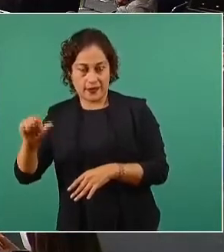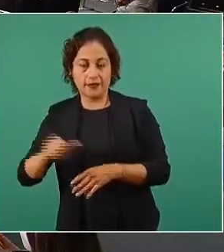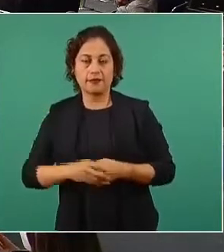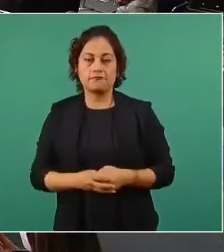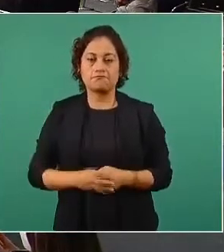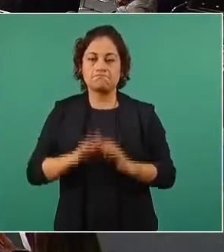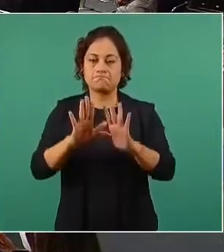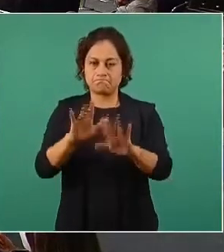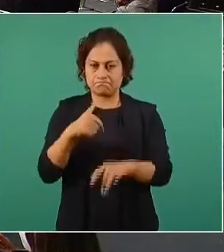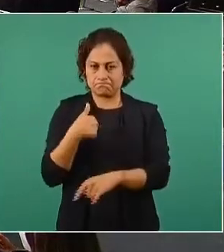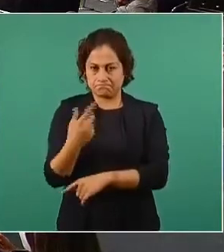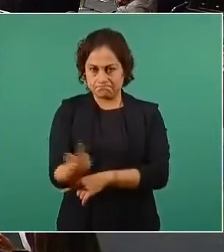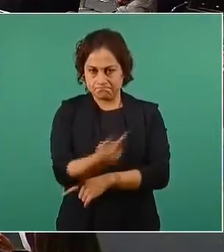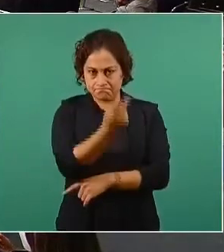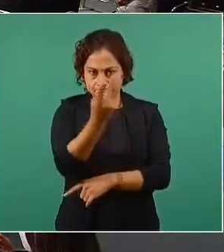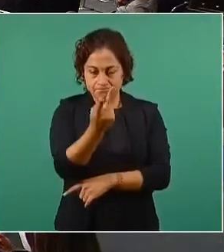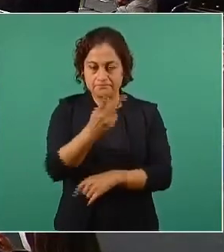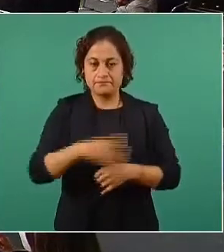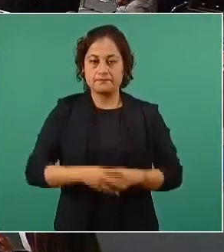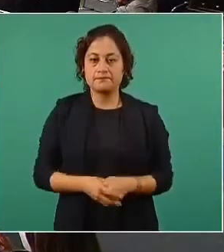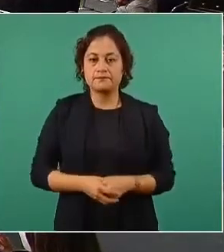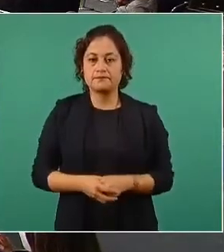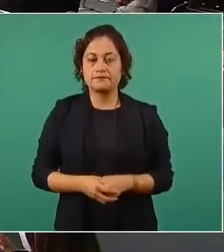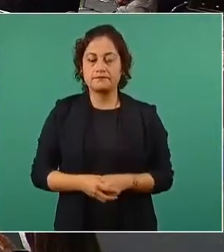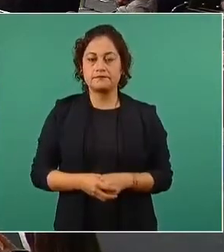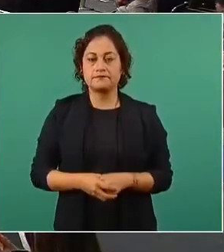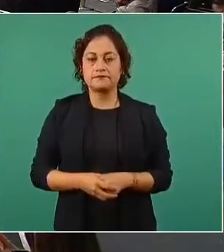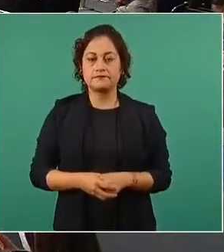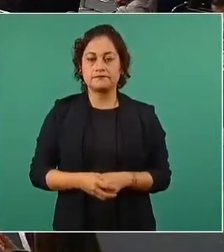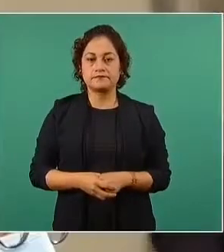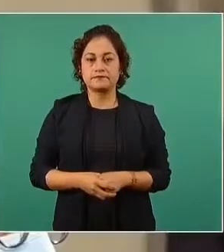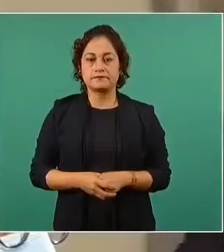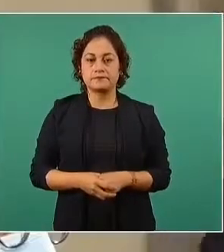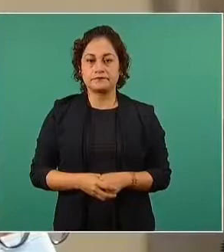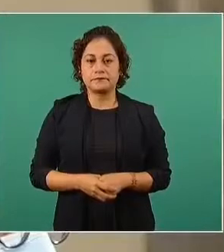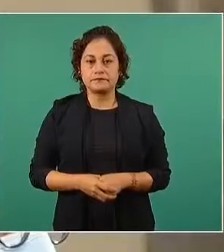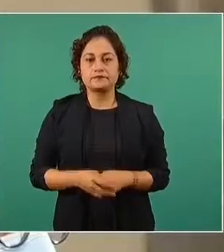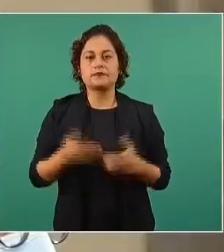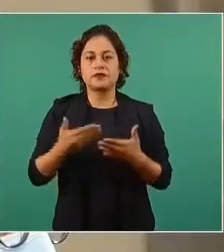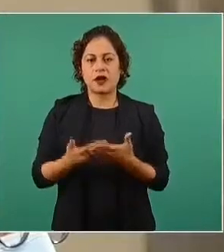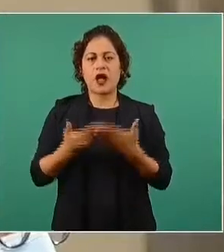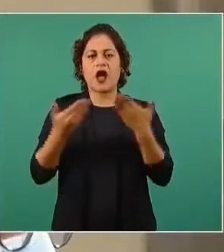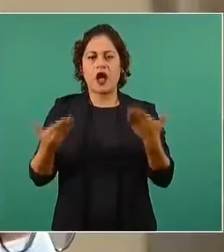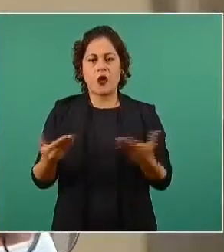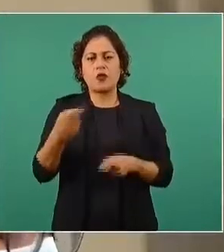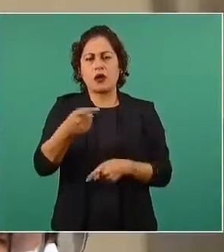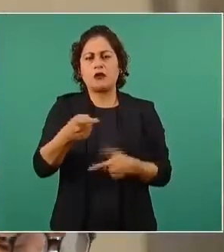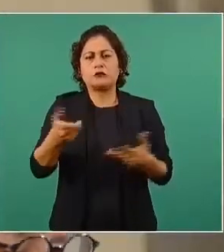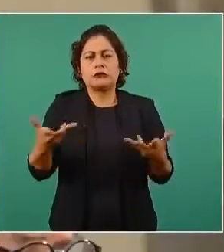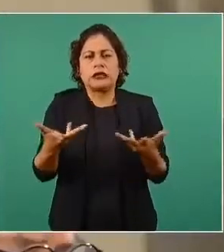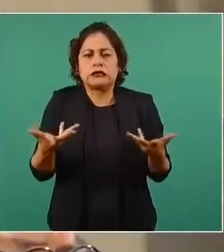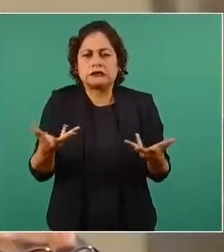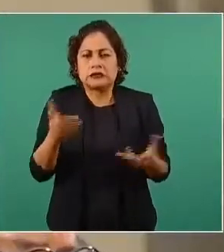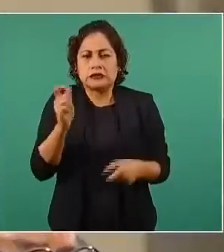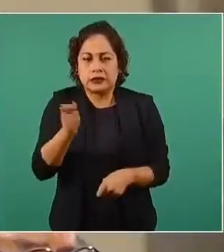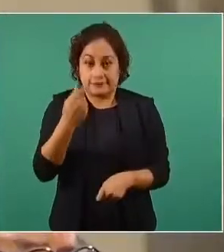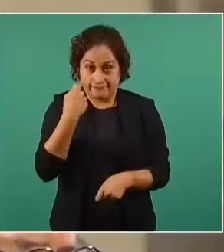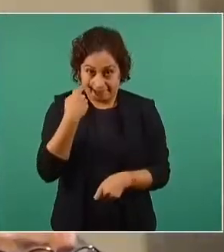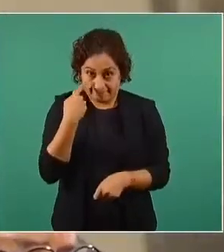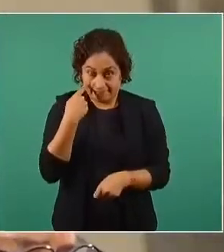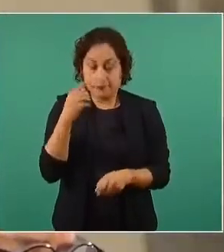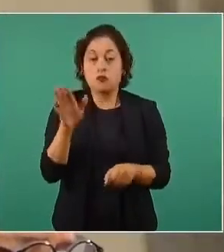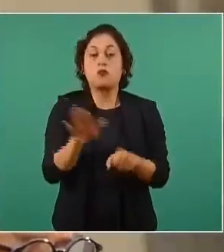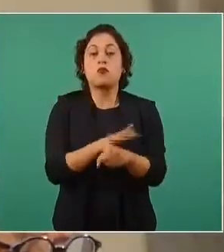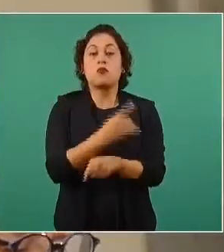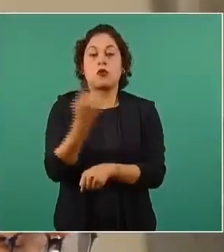Mi primera pregunta es, ¿qué va a hacer usted ahora? ¿Y por qué se lo pregunto? Porque mientras aquí en